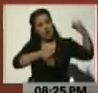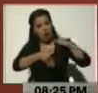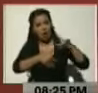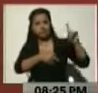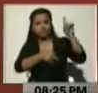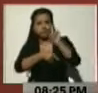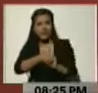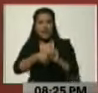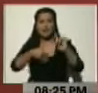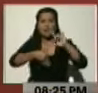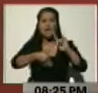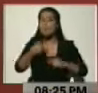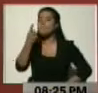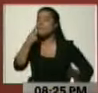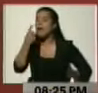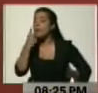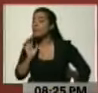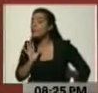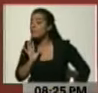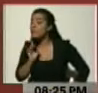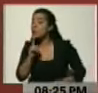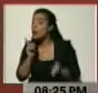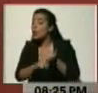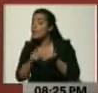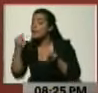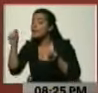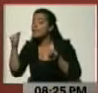Eso es una falta de vergüenza, en verdad.